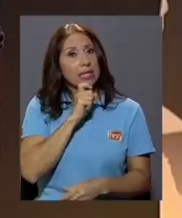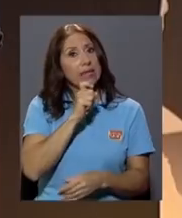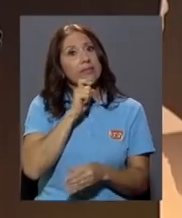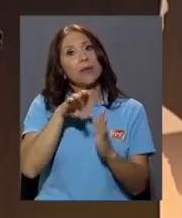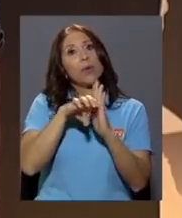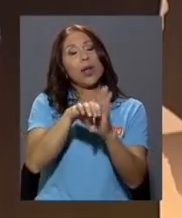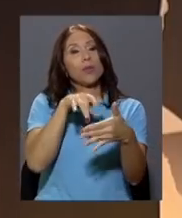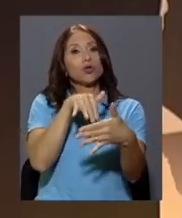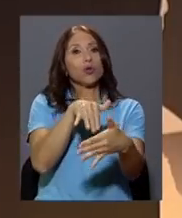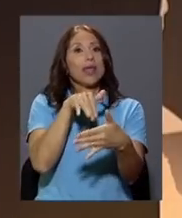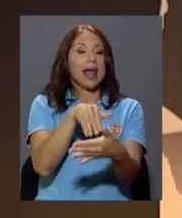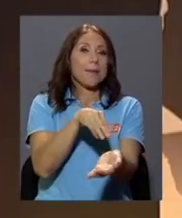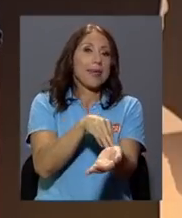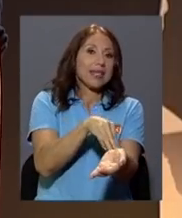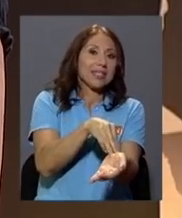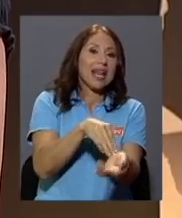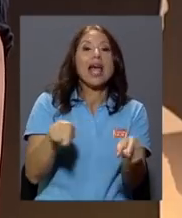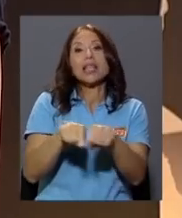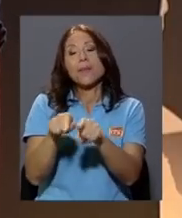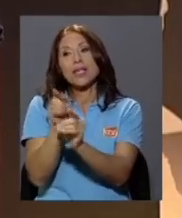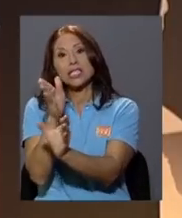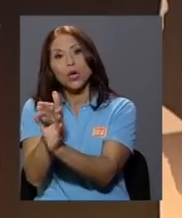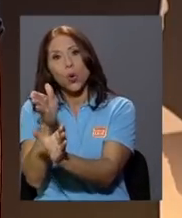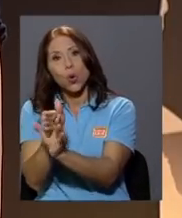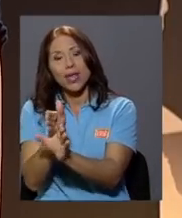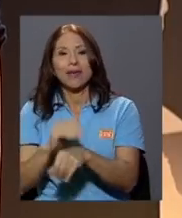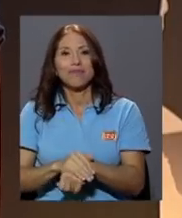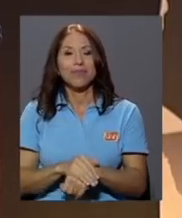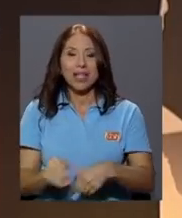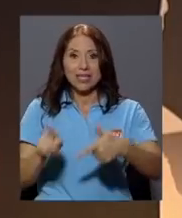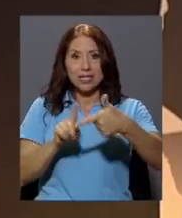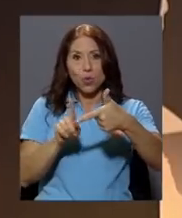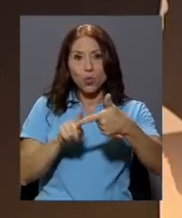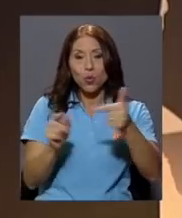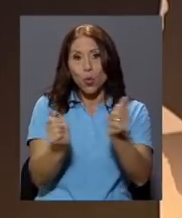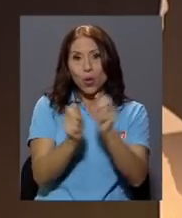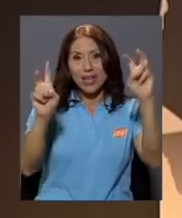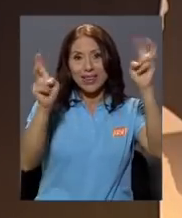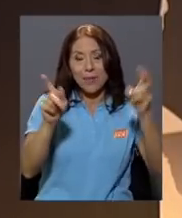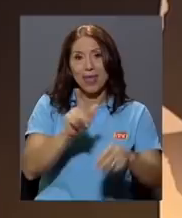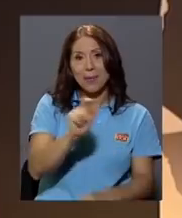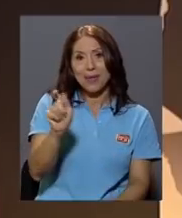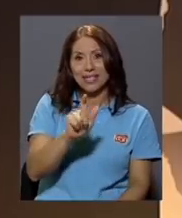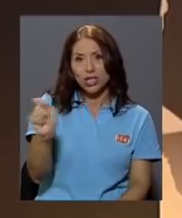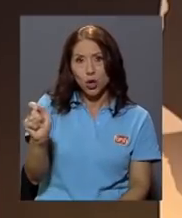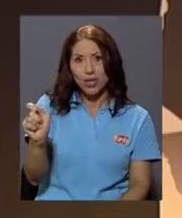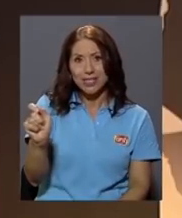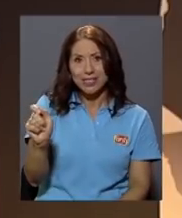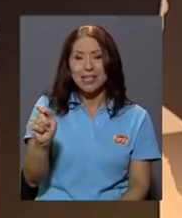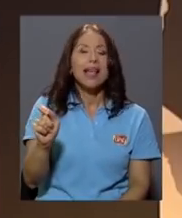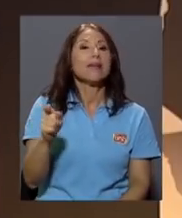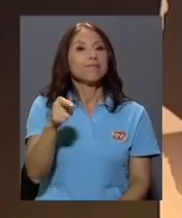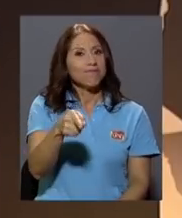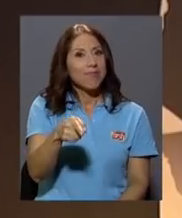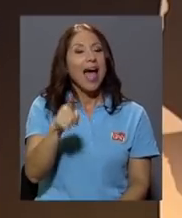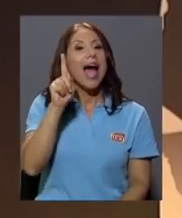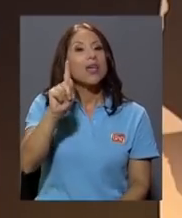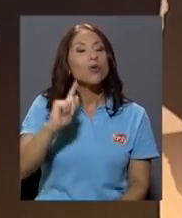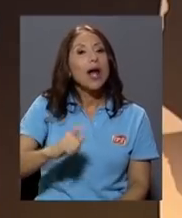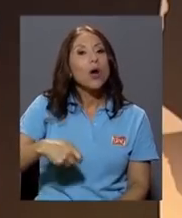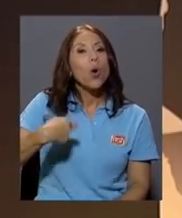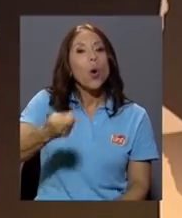y psicología otro porcentaje. Lo segundo, con el tema de pensiones, hay que aclarar, hay